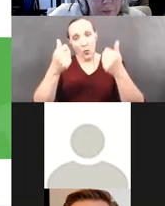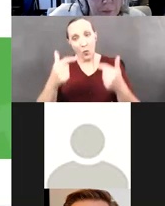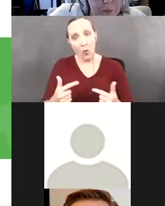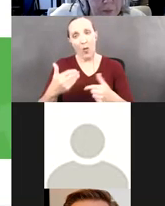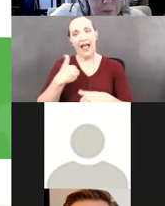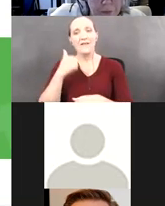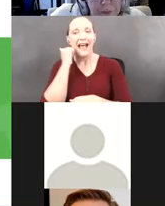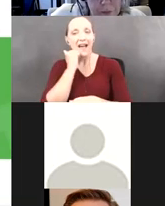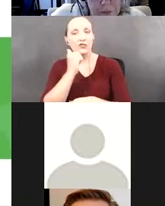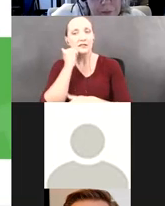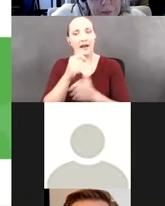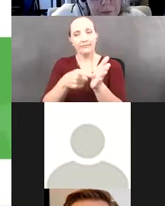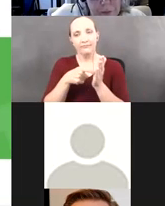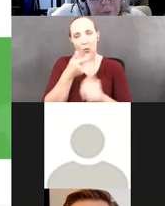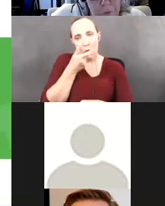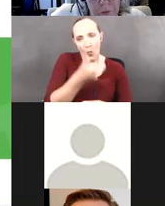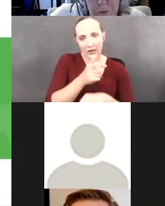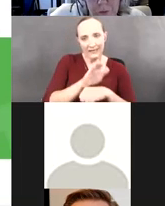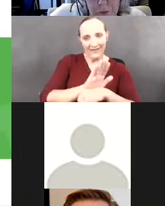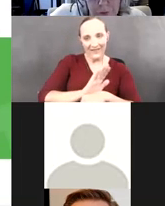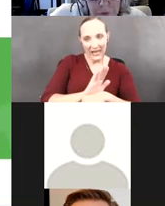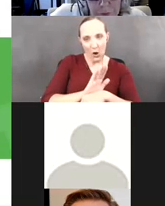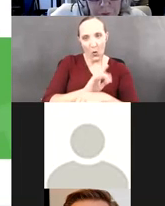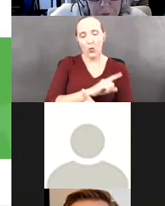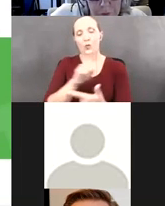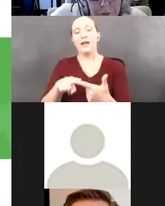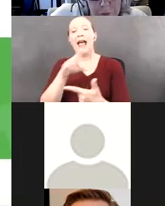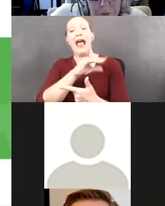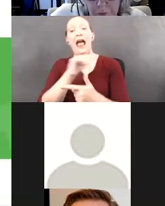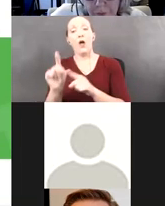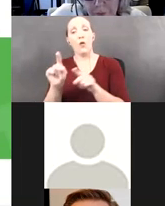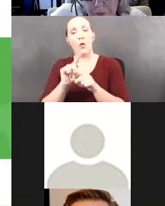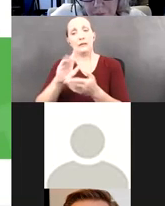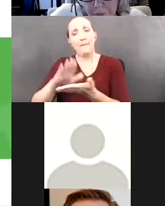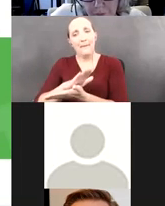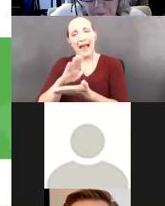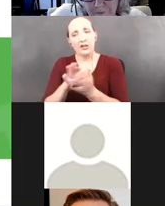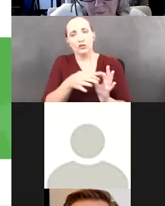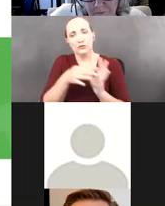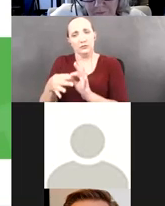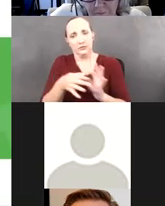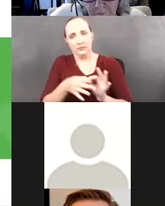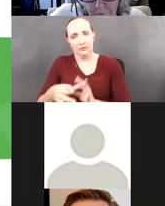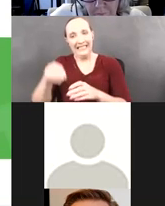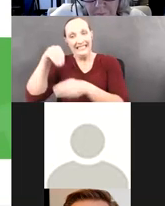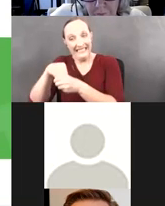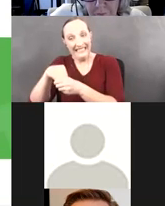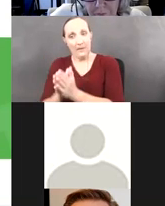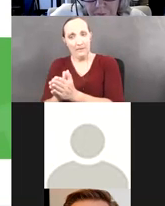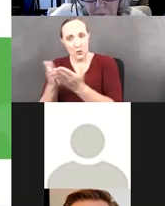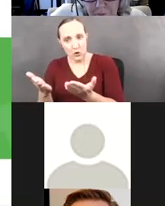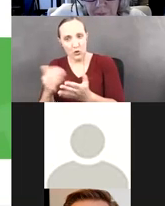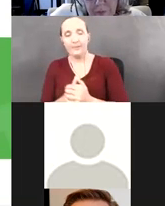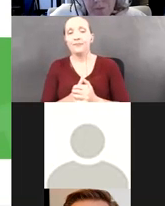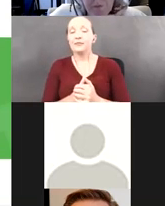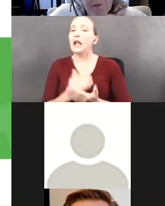video, lecciones tienen as un video well diario, as pages from incluso each of the practice páginas books. de cada uno de Some los libros lessons do not de include práctica.